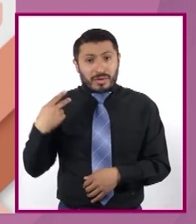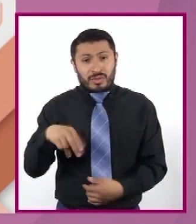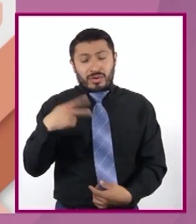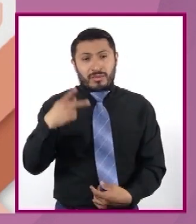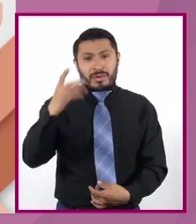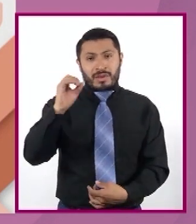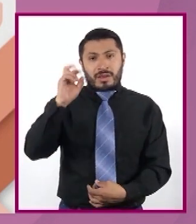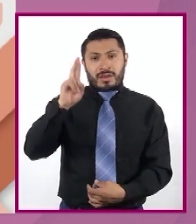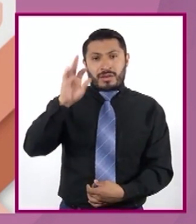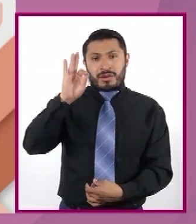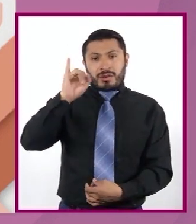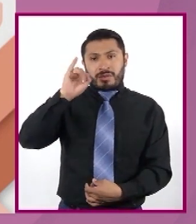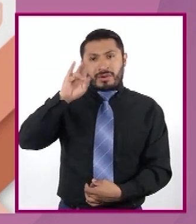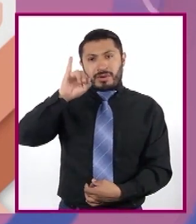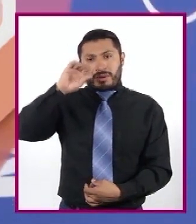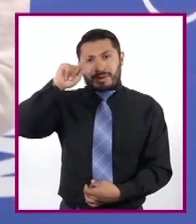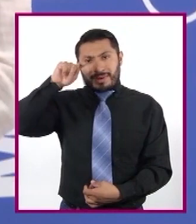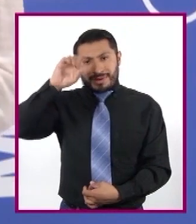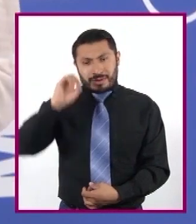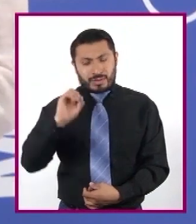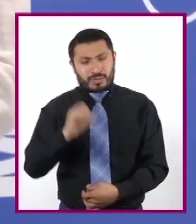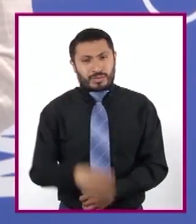Porfiriato.